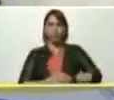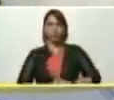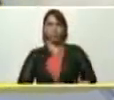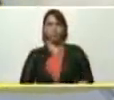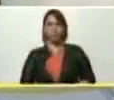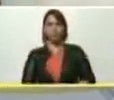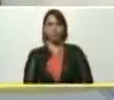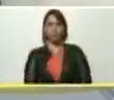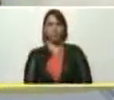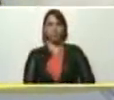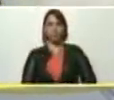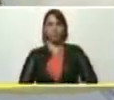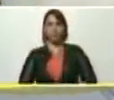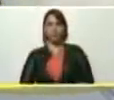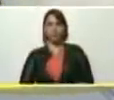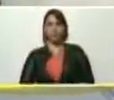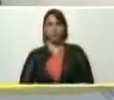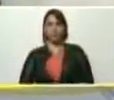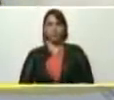que